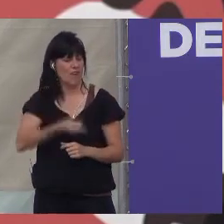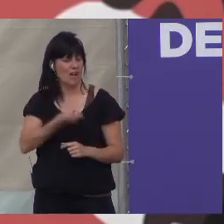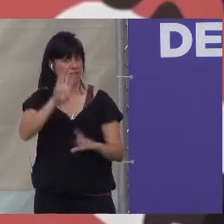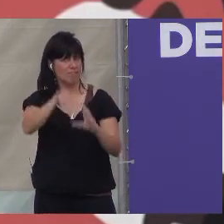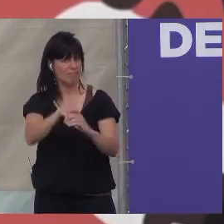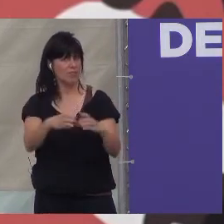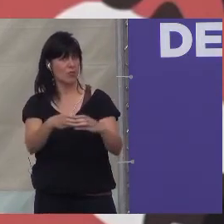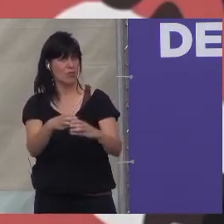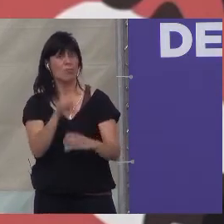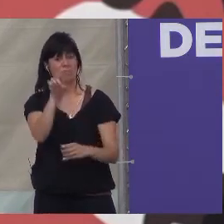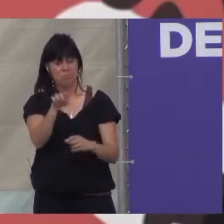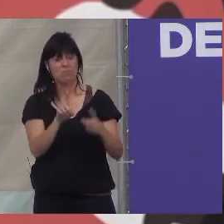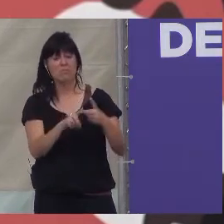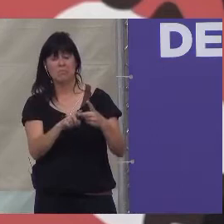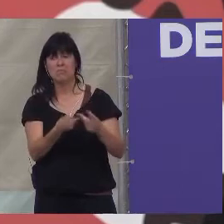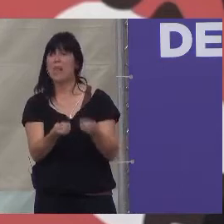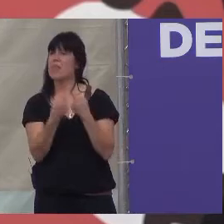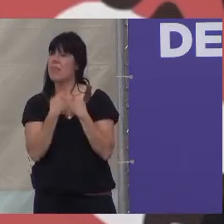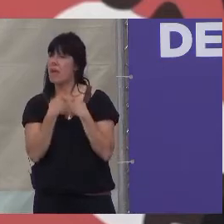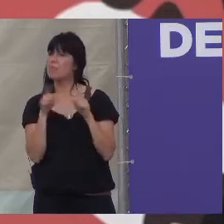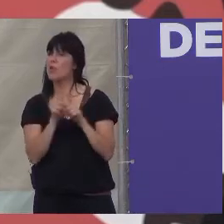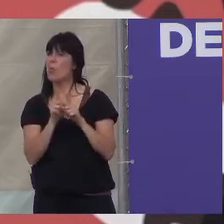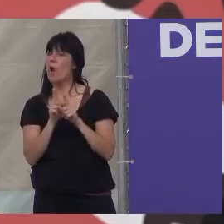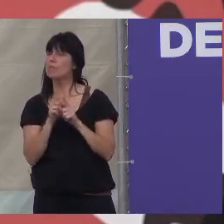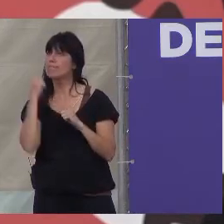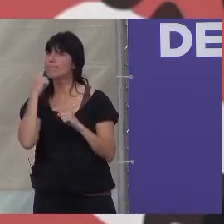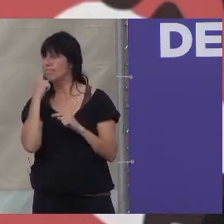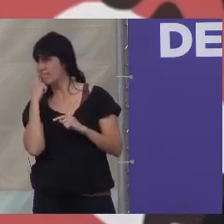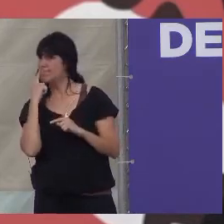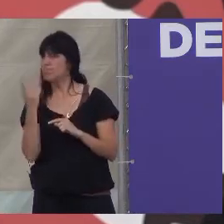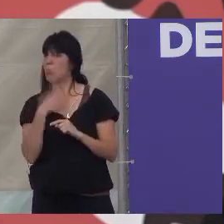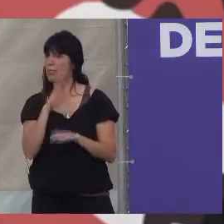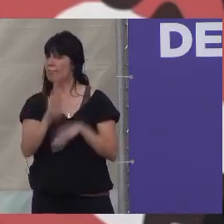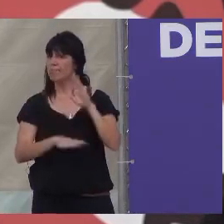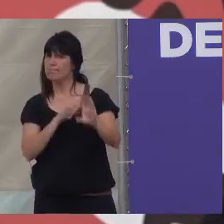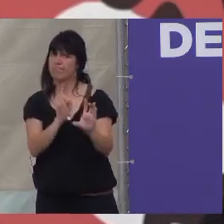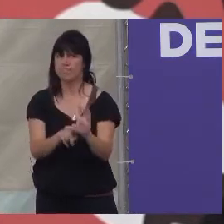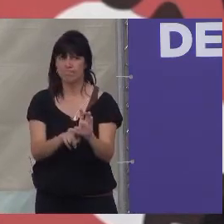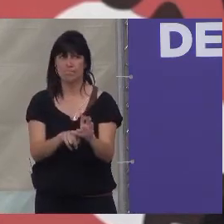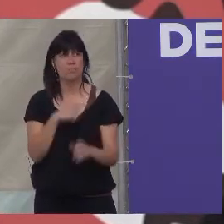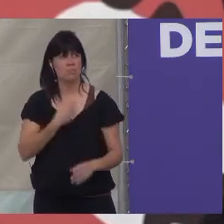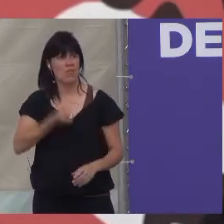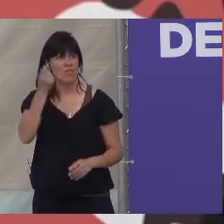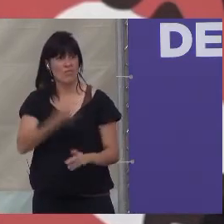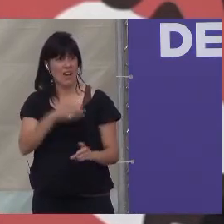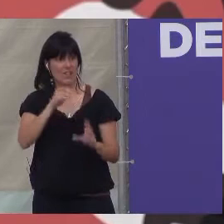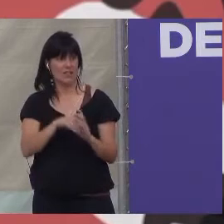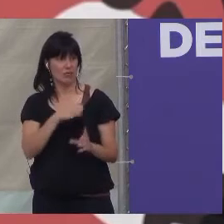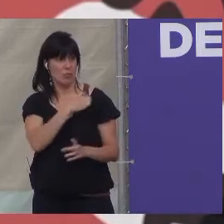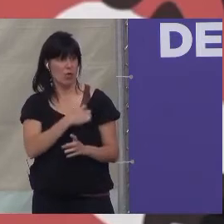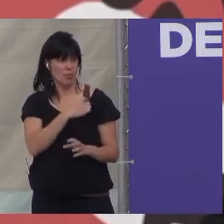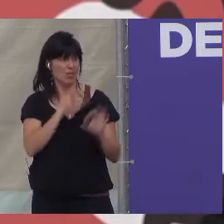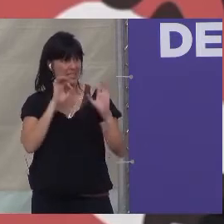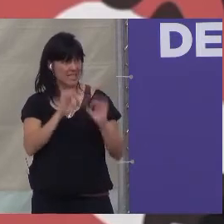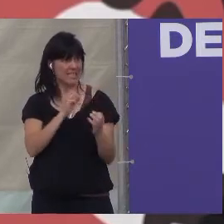de los elementos que me ha empujado a dar este paso. Puedo ser útil dentro de la Comisión